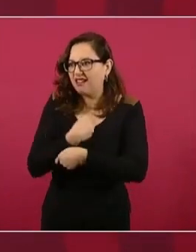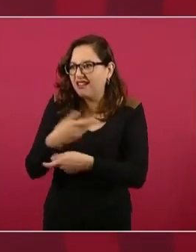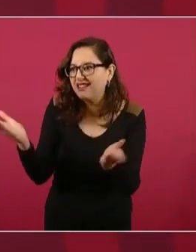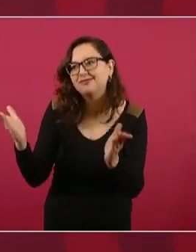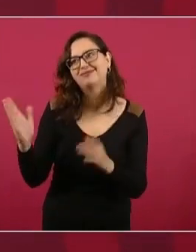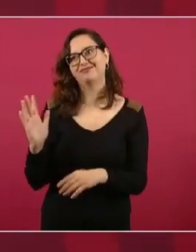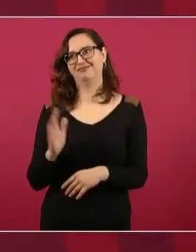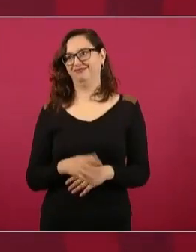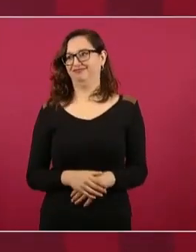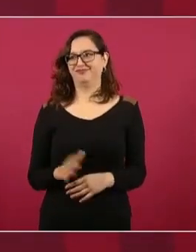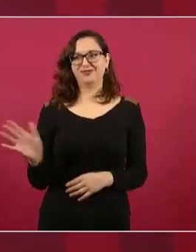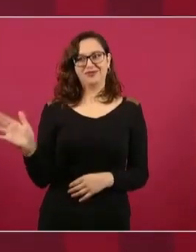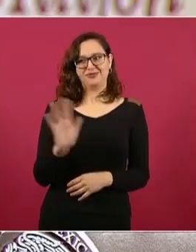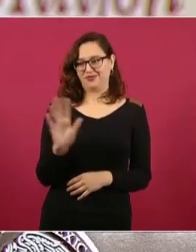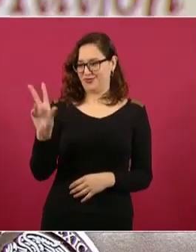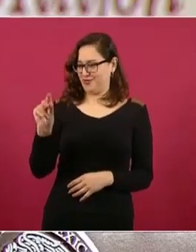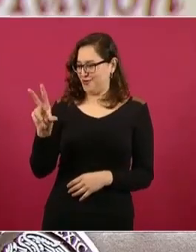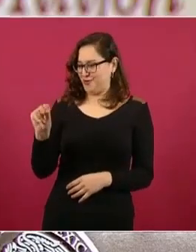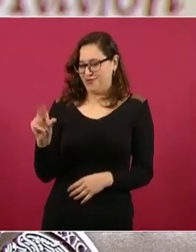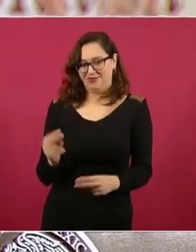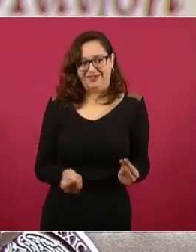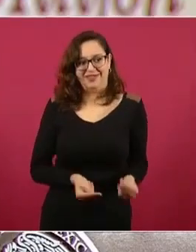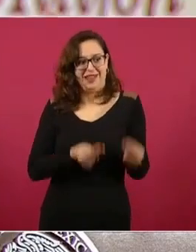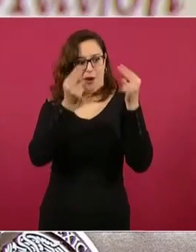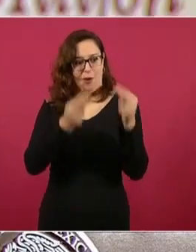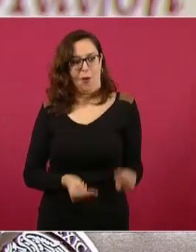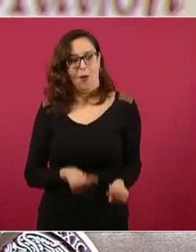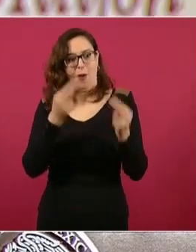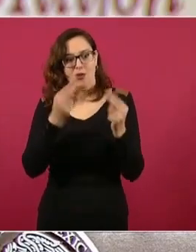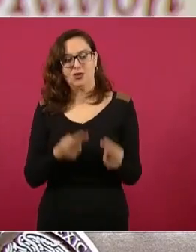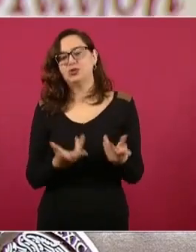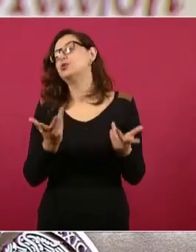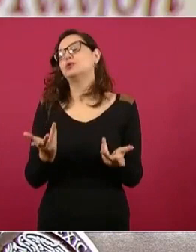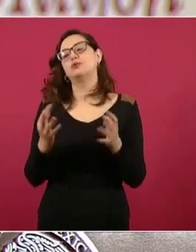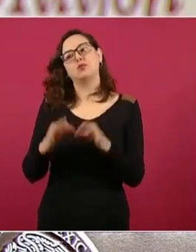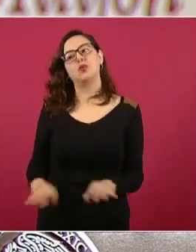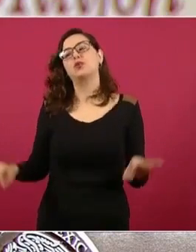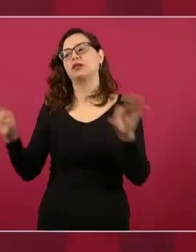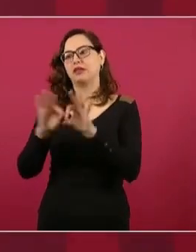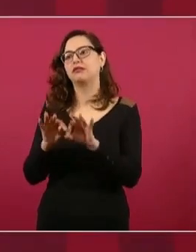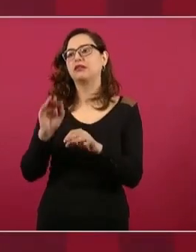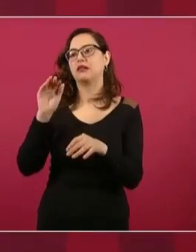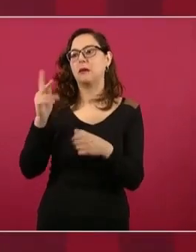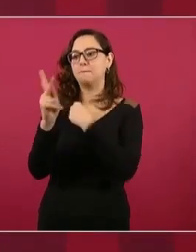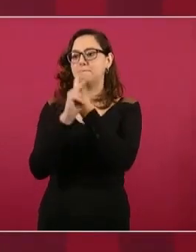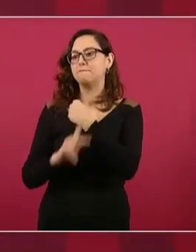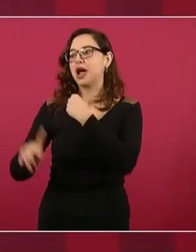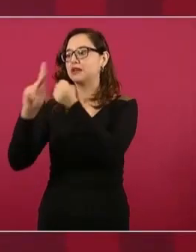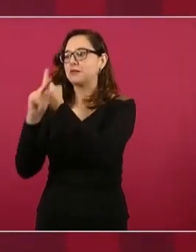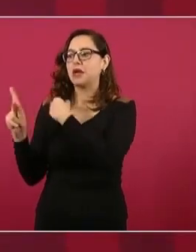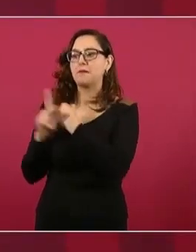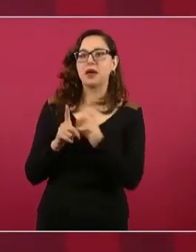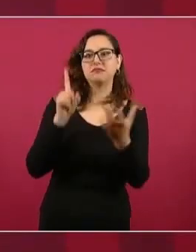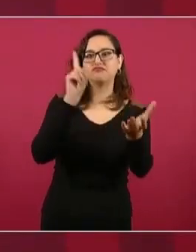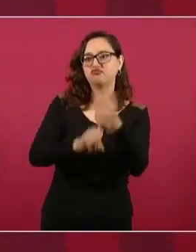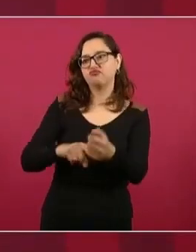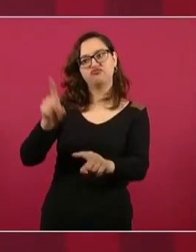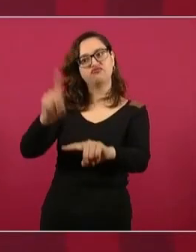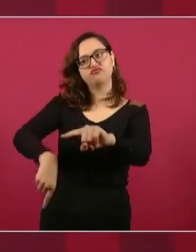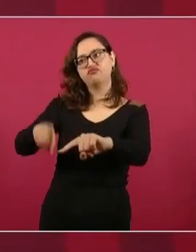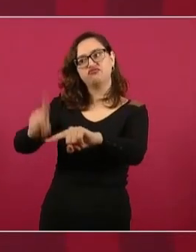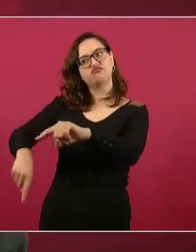en su momento reformas estructurales para desmantelar los sistemas públicos de salud y de seguridad social